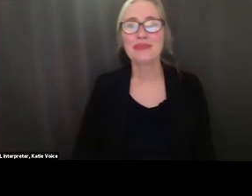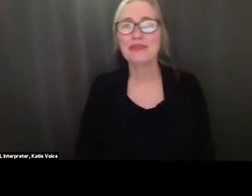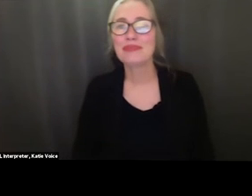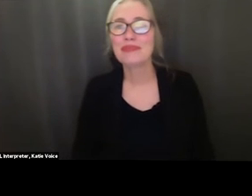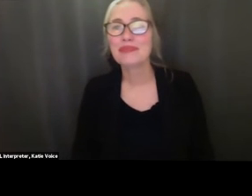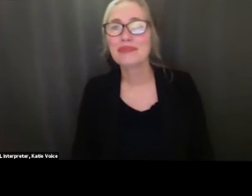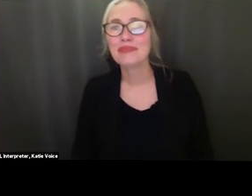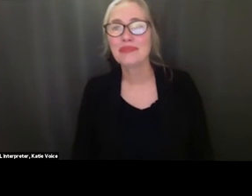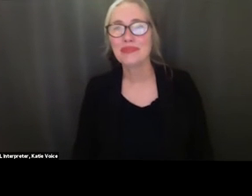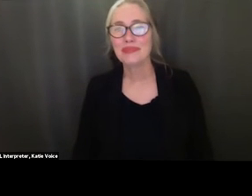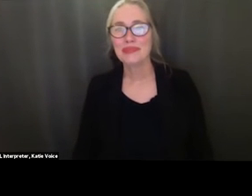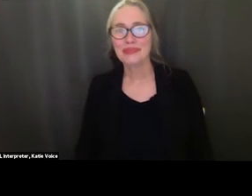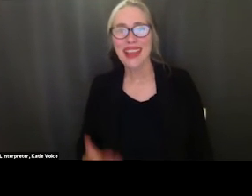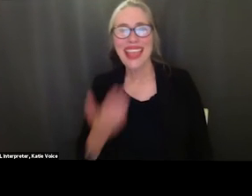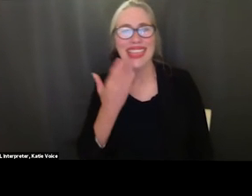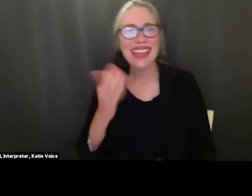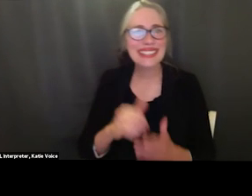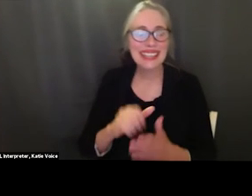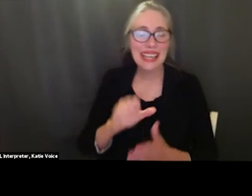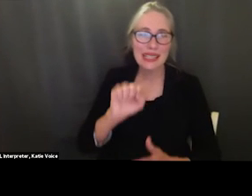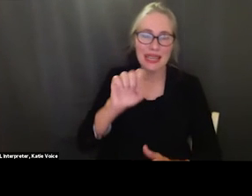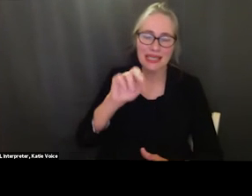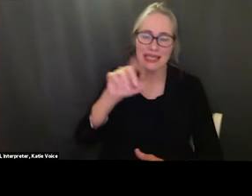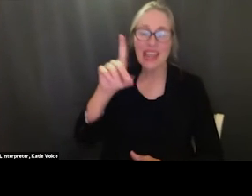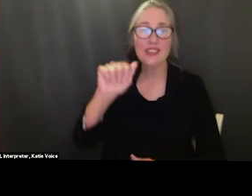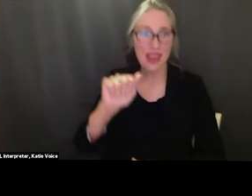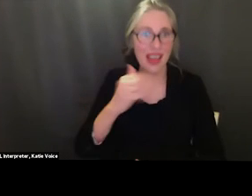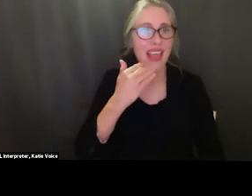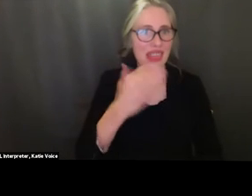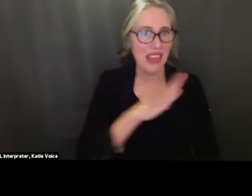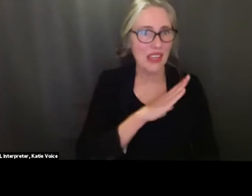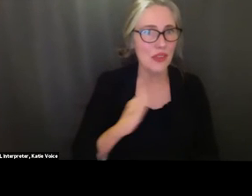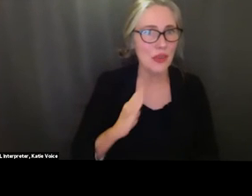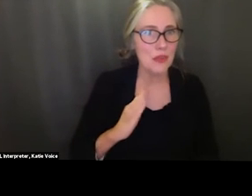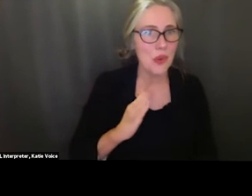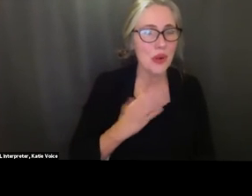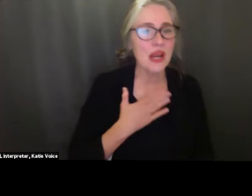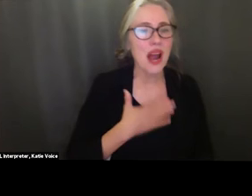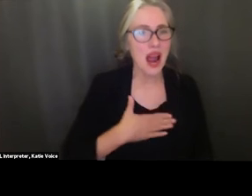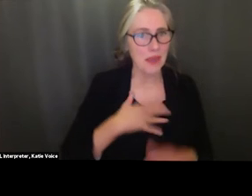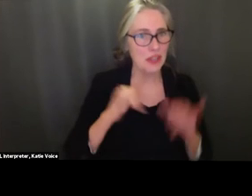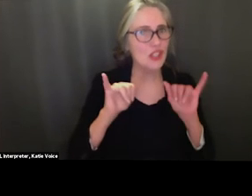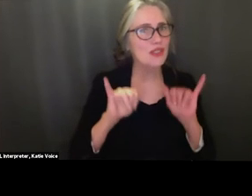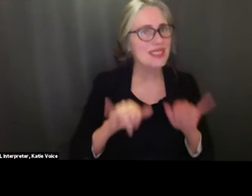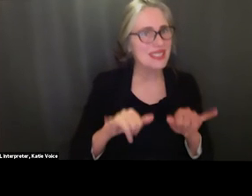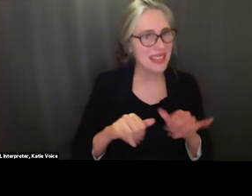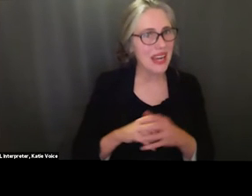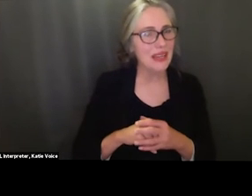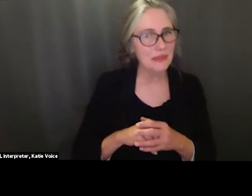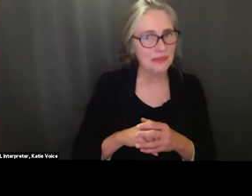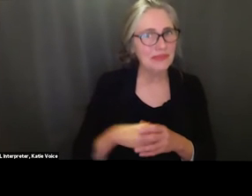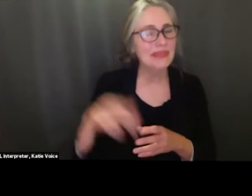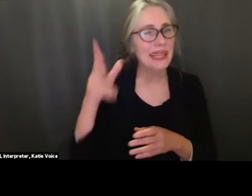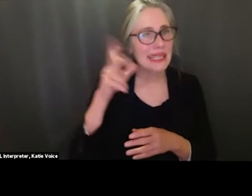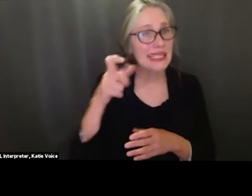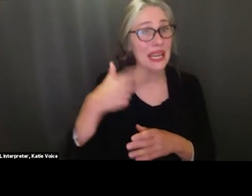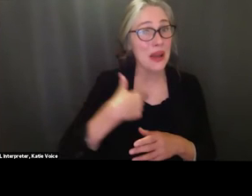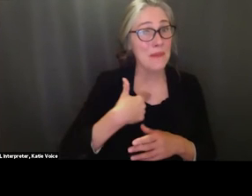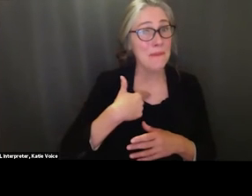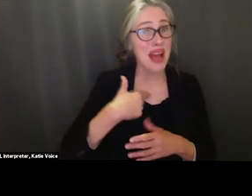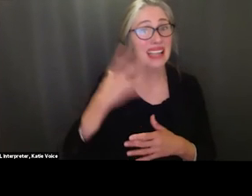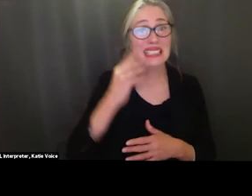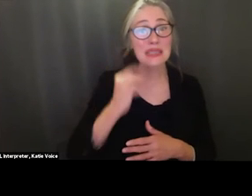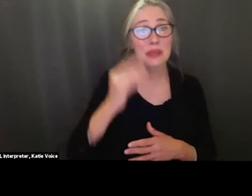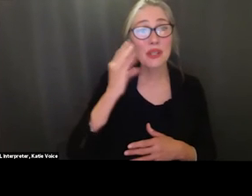y miembros del consejo. Les agradezco porque mi experiencia, lamentablemente, en las reuniones